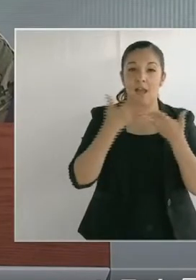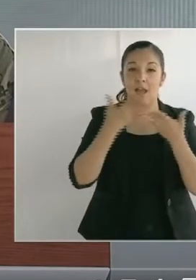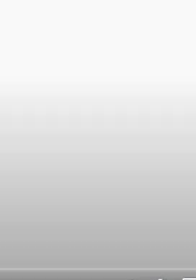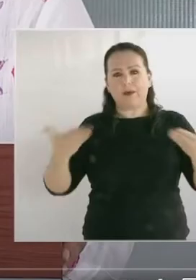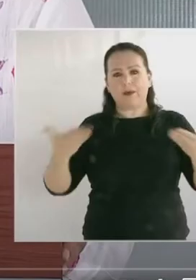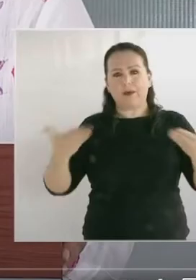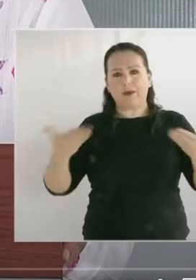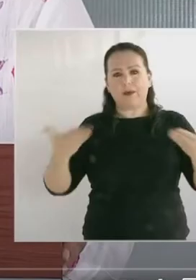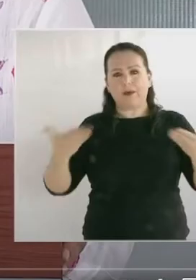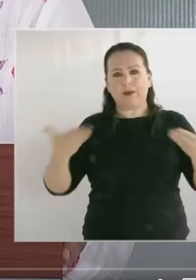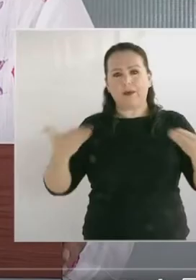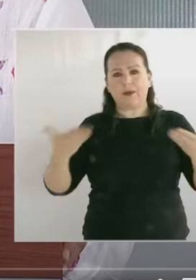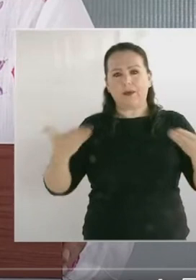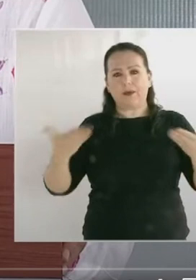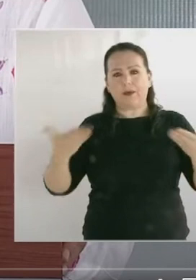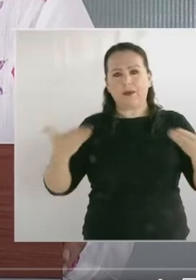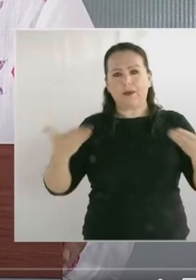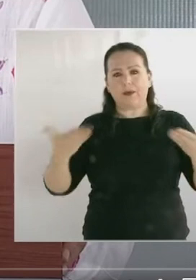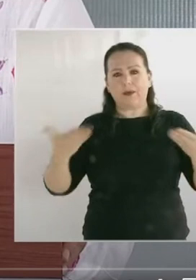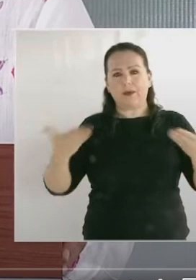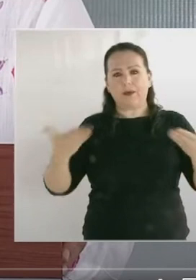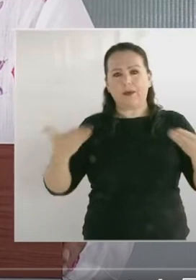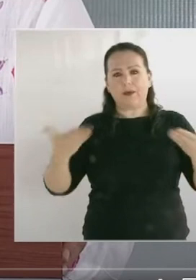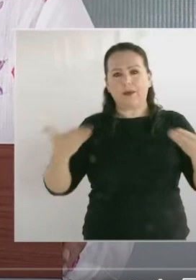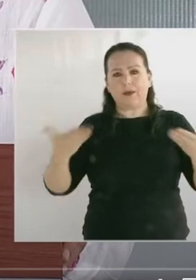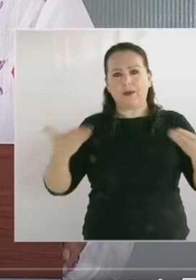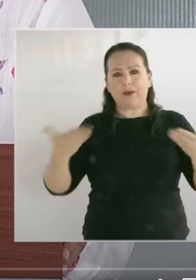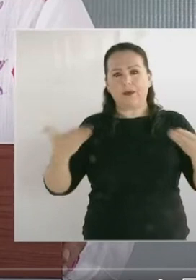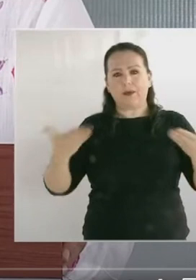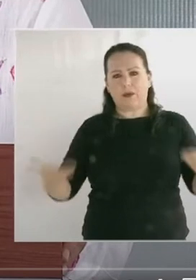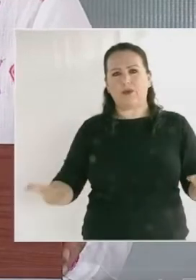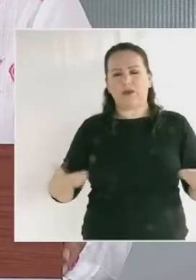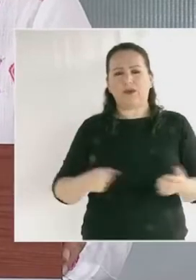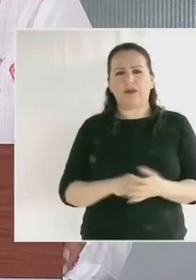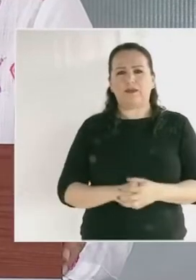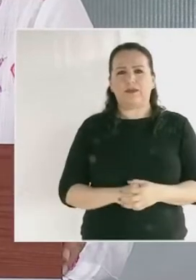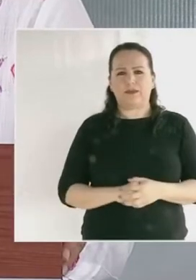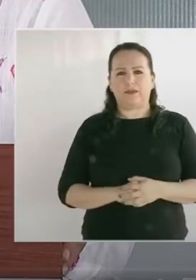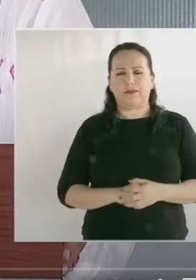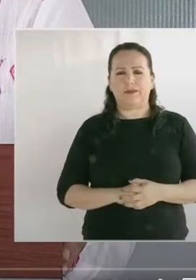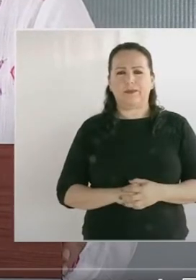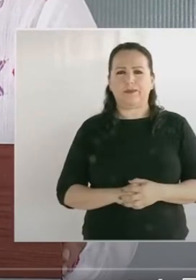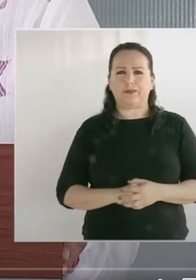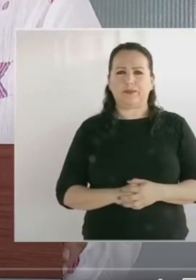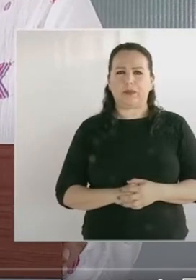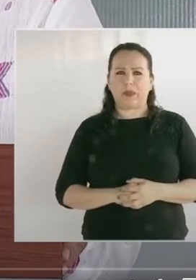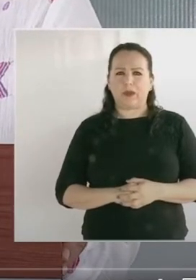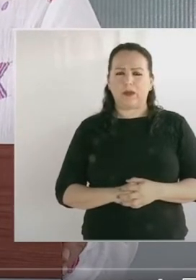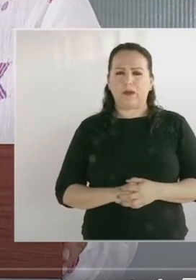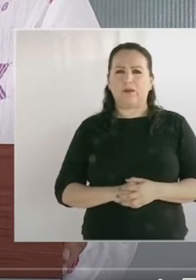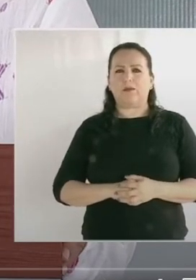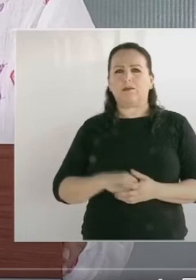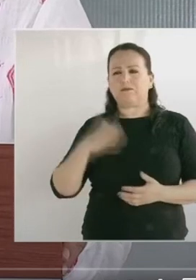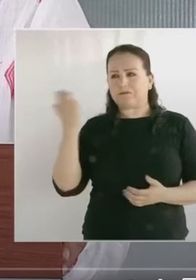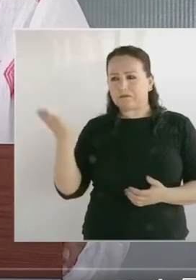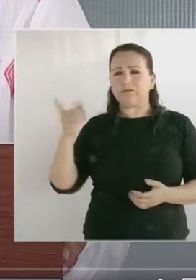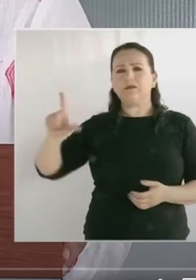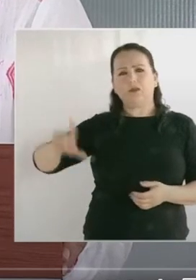en lo que fue su visita ahí a Villa Ahumada, Chihuahua. El gobernador de